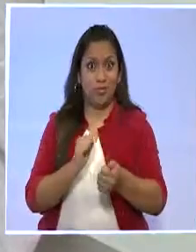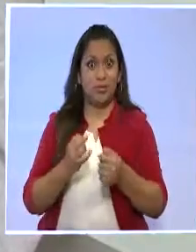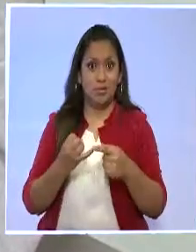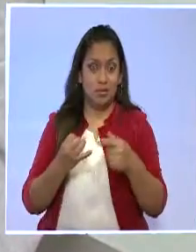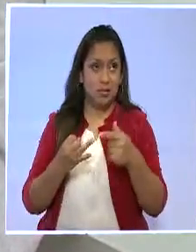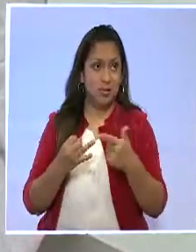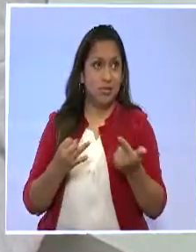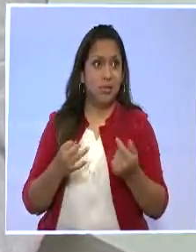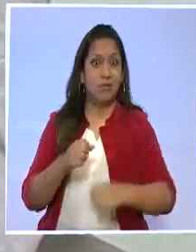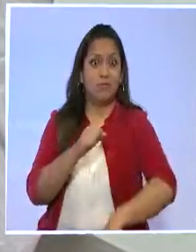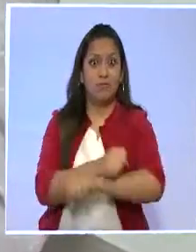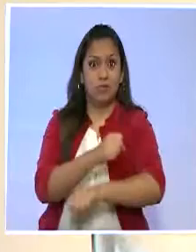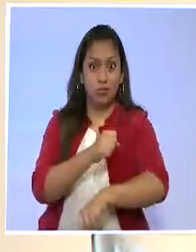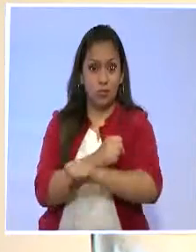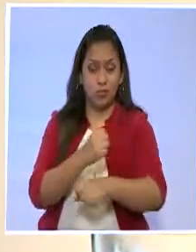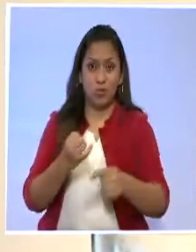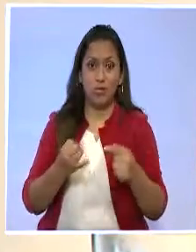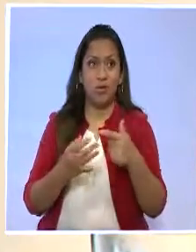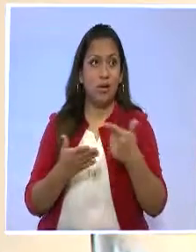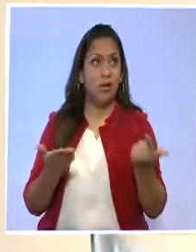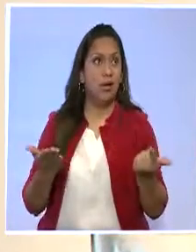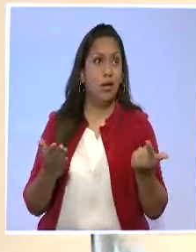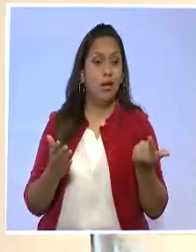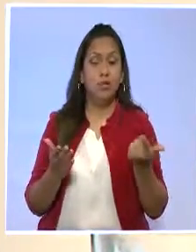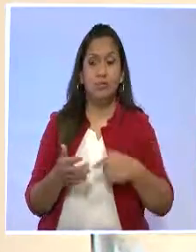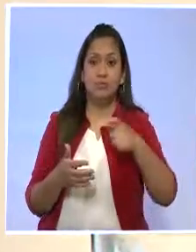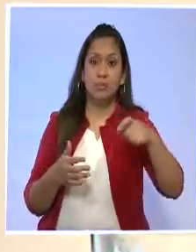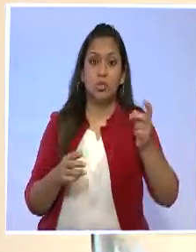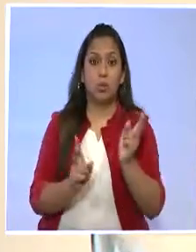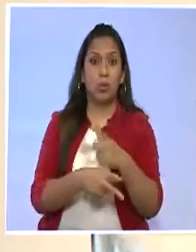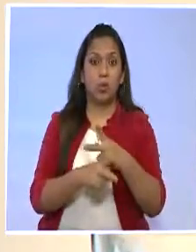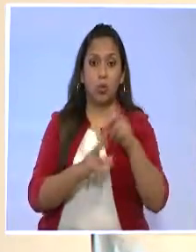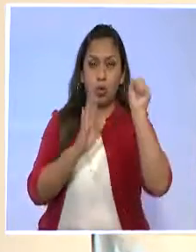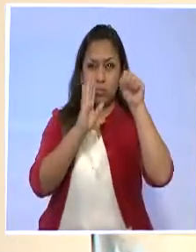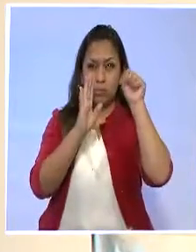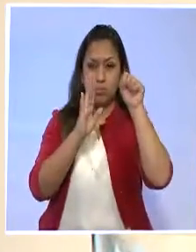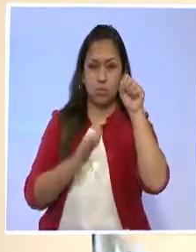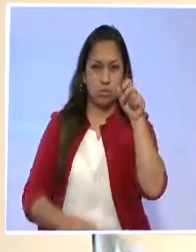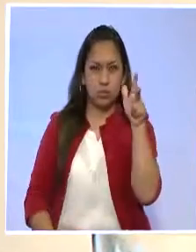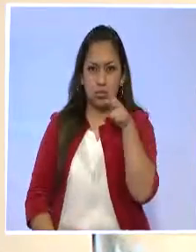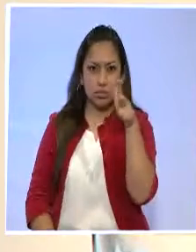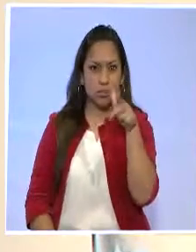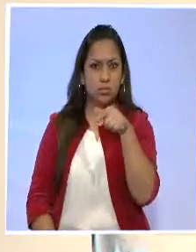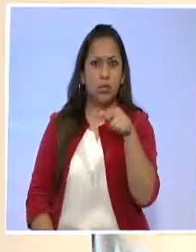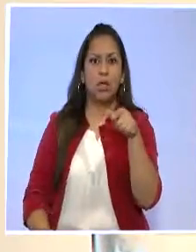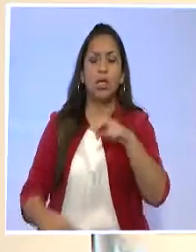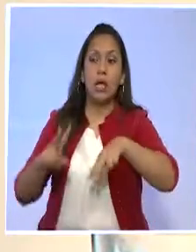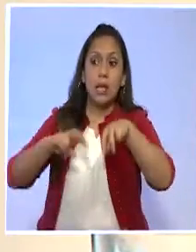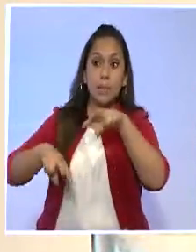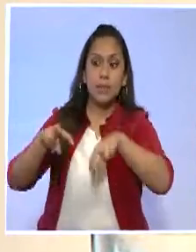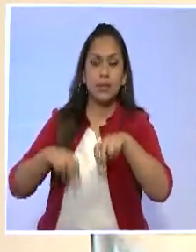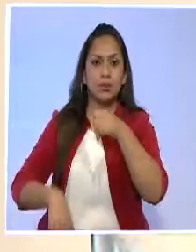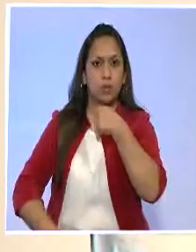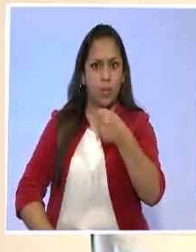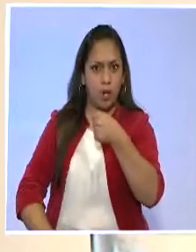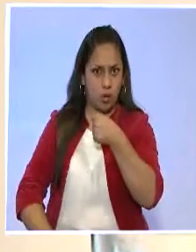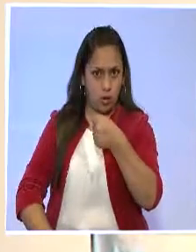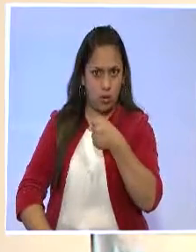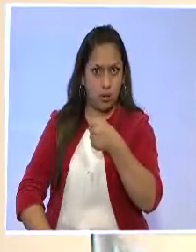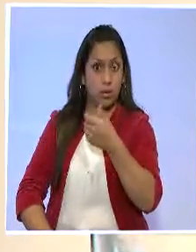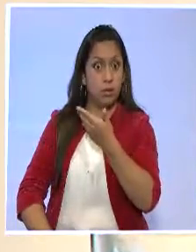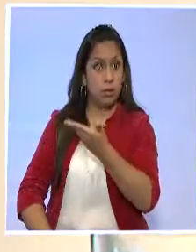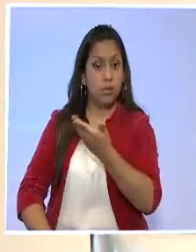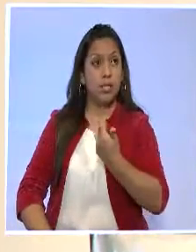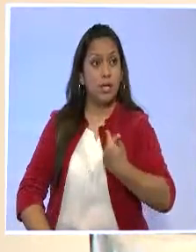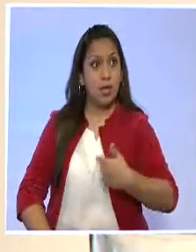también hasta cineastas involucrados en esto pero recordemos que esto es una investigación periodística es decir el momento en el que se